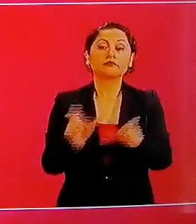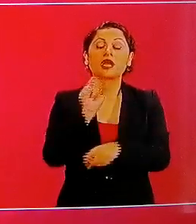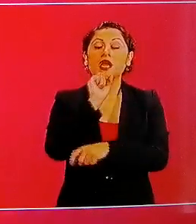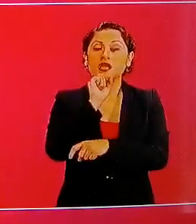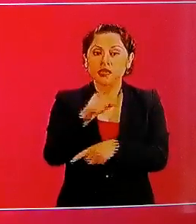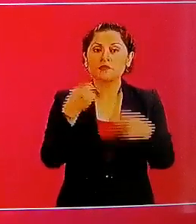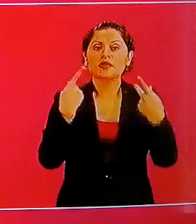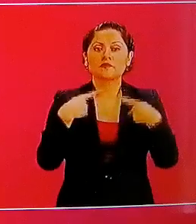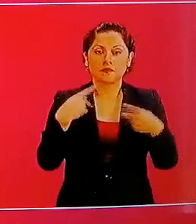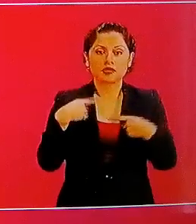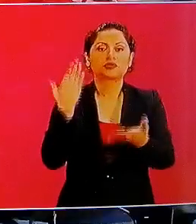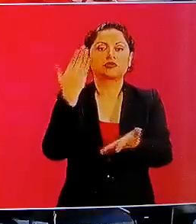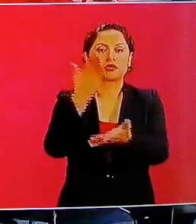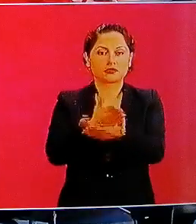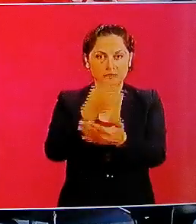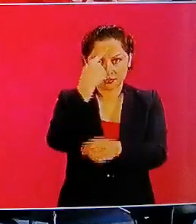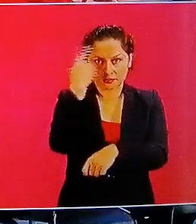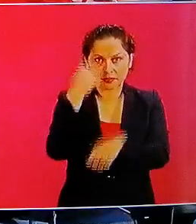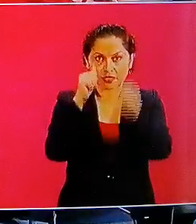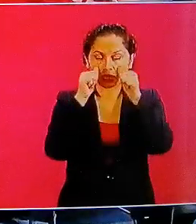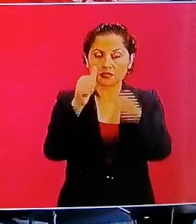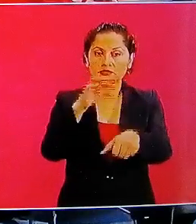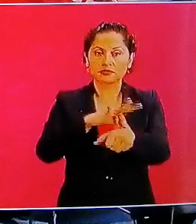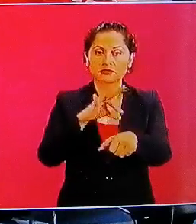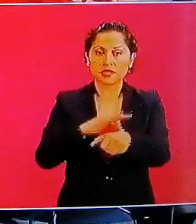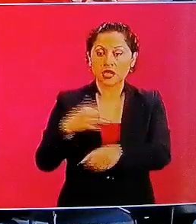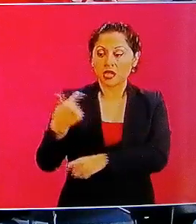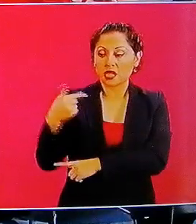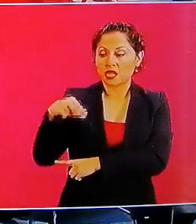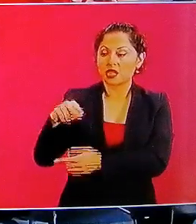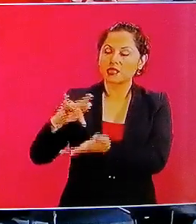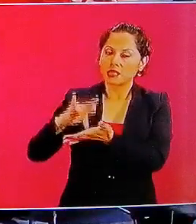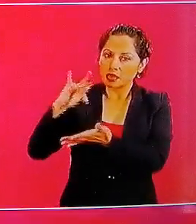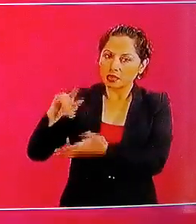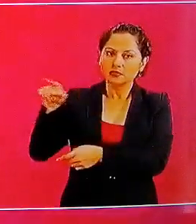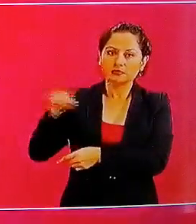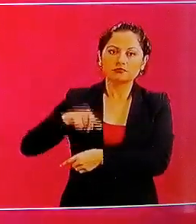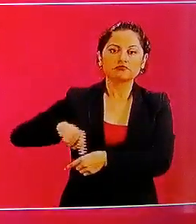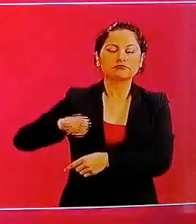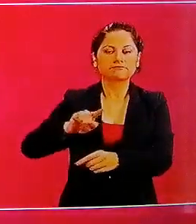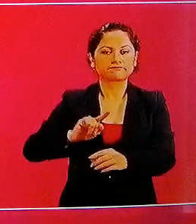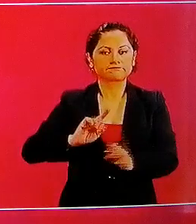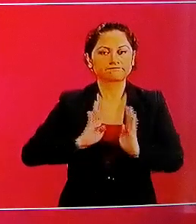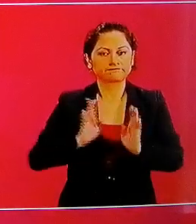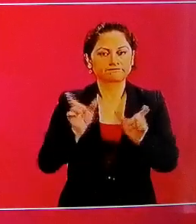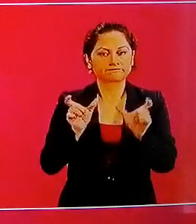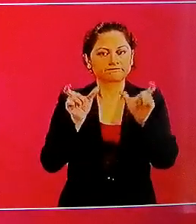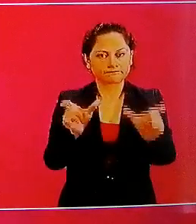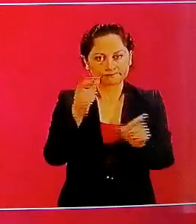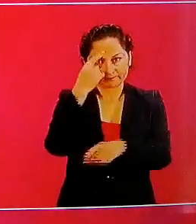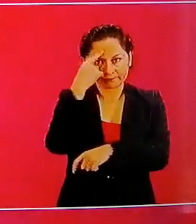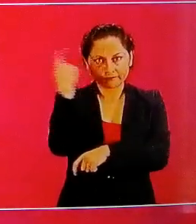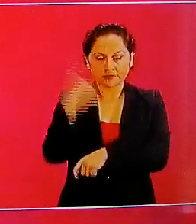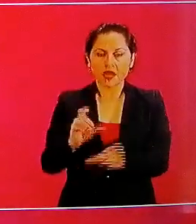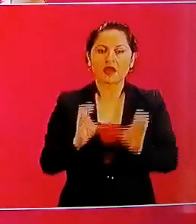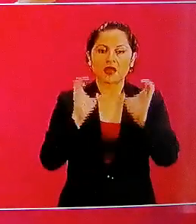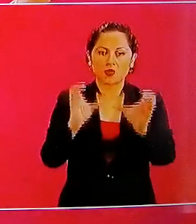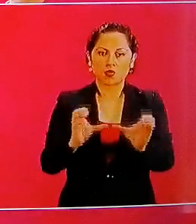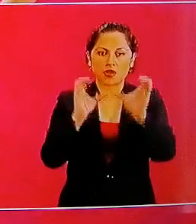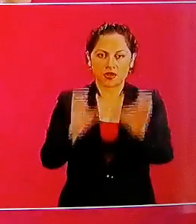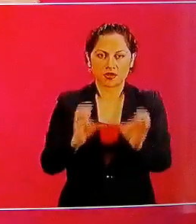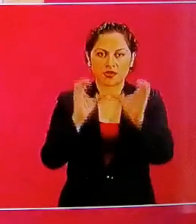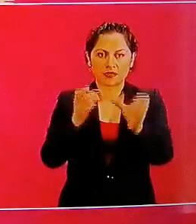muy reconocidos con el trabajo que está haciendo la Guardia Nacional. La Guardia Nacional está ahí presente para evitar estas agresiones. Pero ya lo que pasa